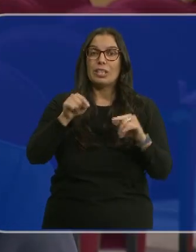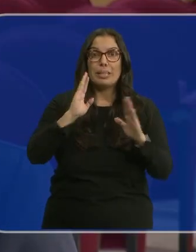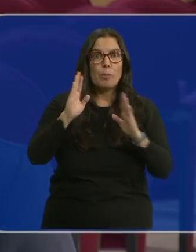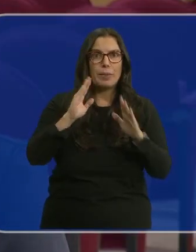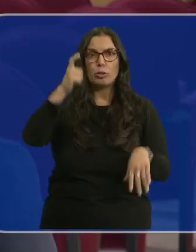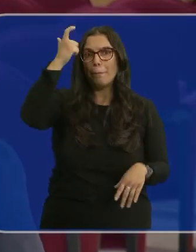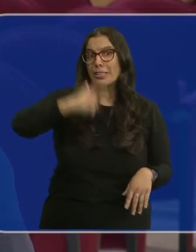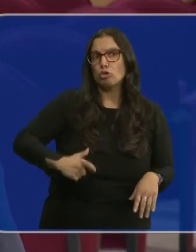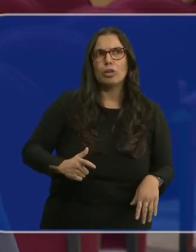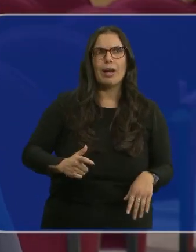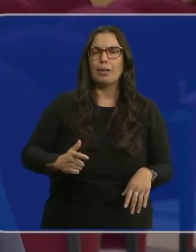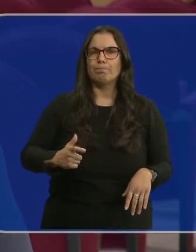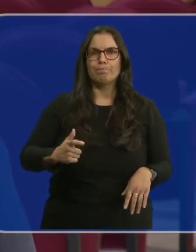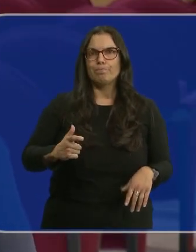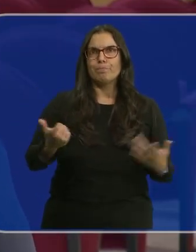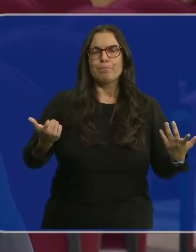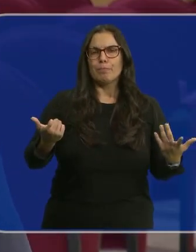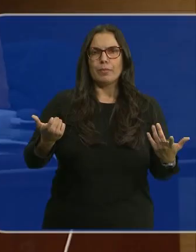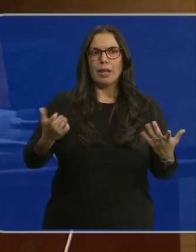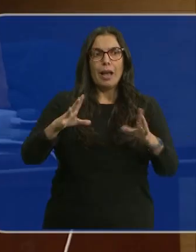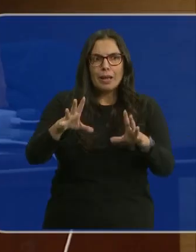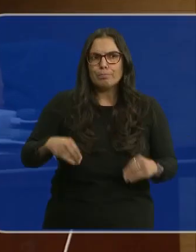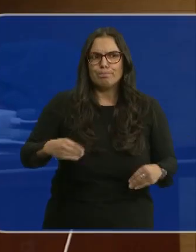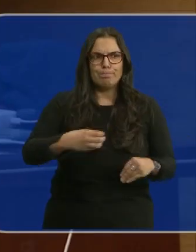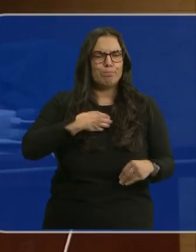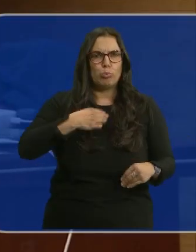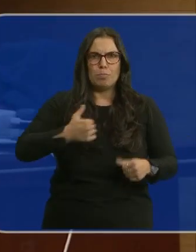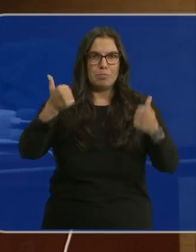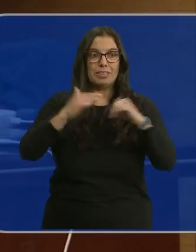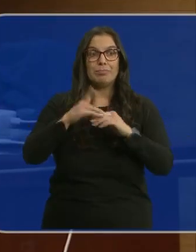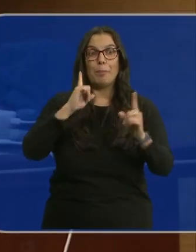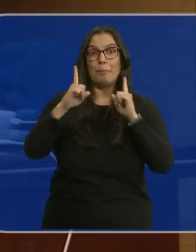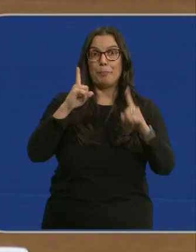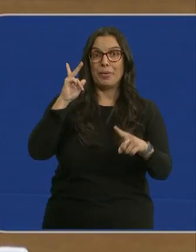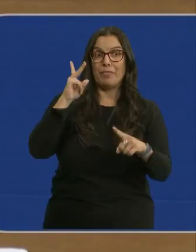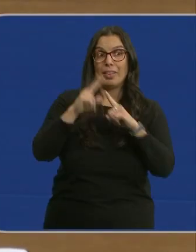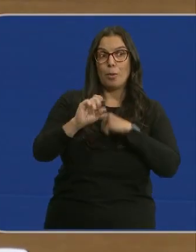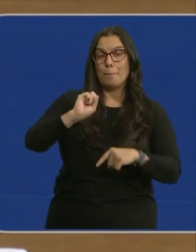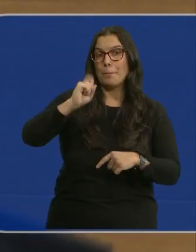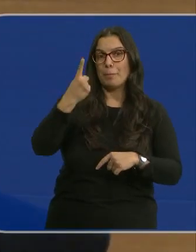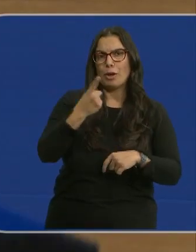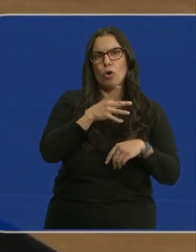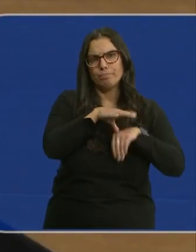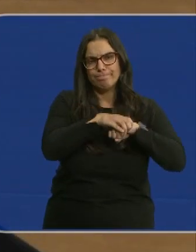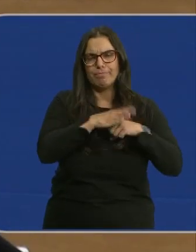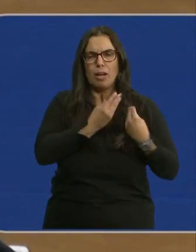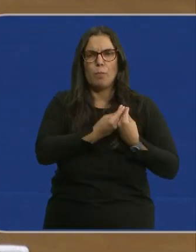la persona no pudo tolerarla. Una prevención que empieza por no soltar la